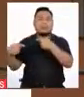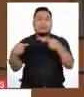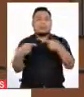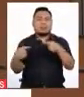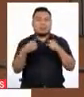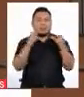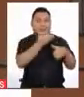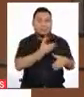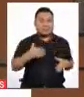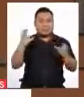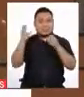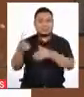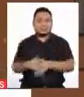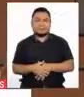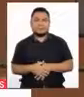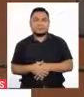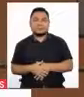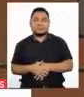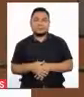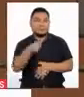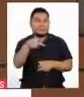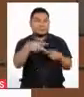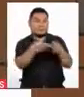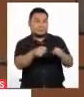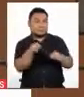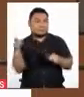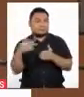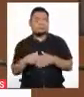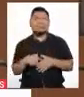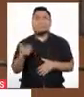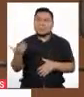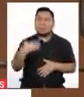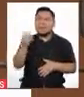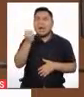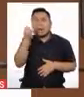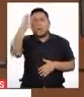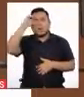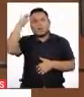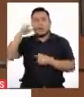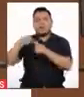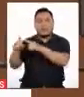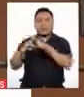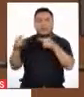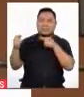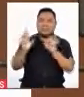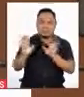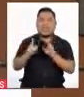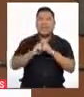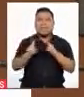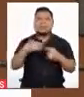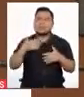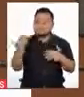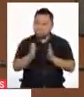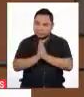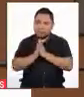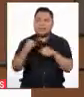Poder Ejecutivo y Legislativo. Podemos decir nuestra discrepancia, pero insistimos que vamos a trabajar de la mano